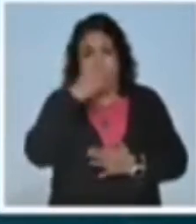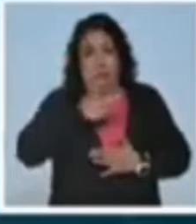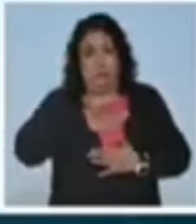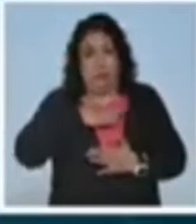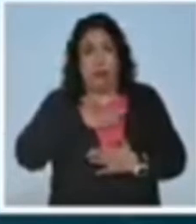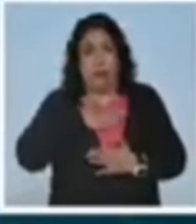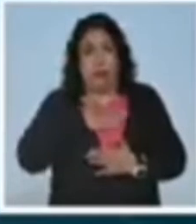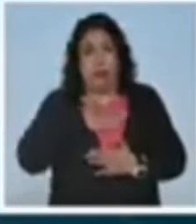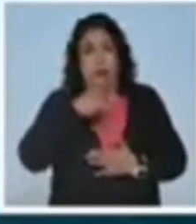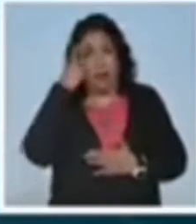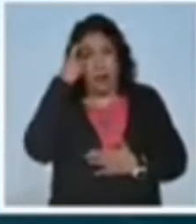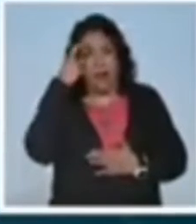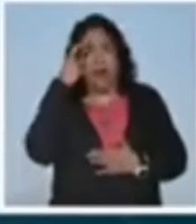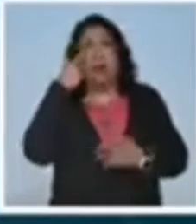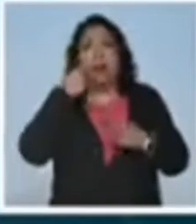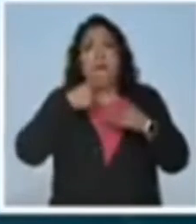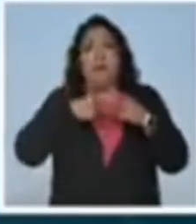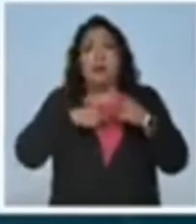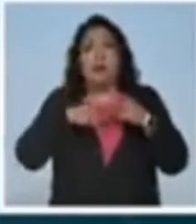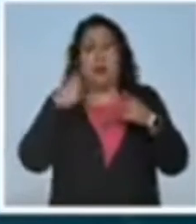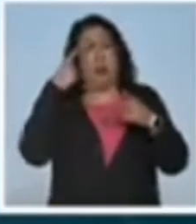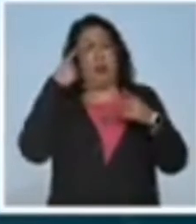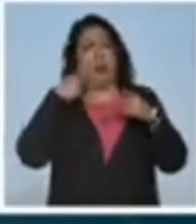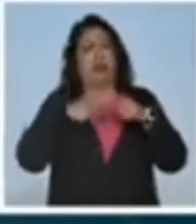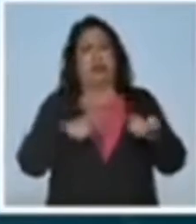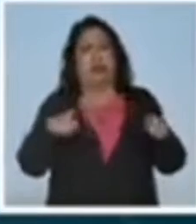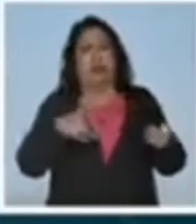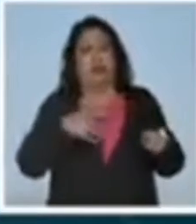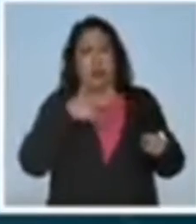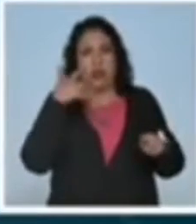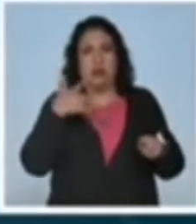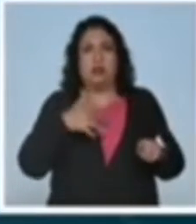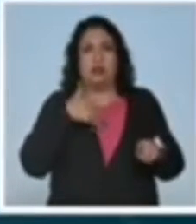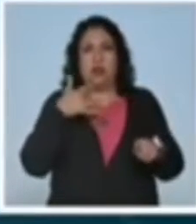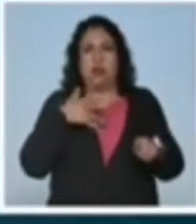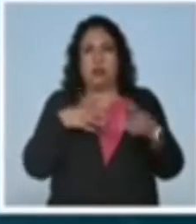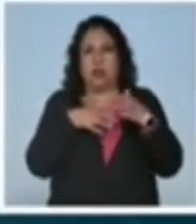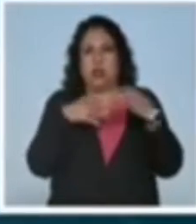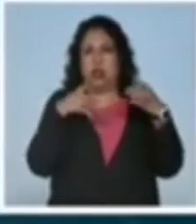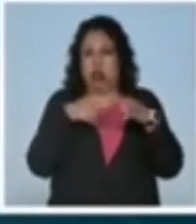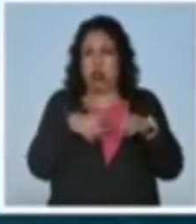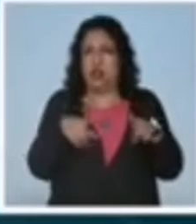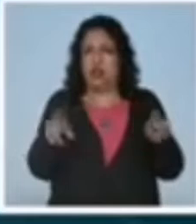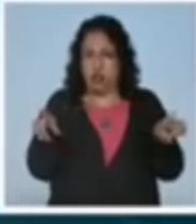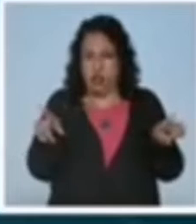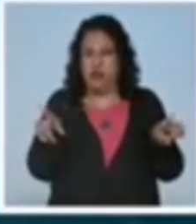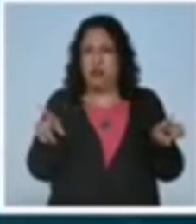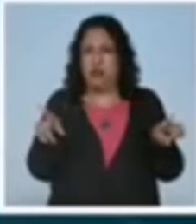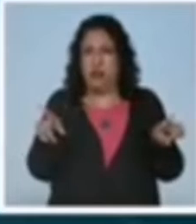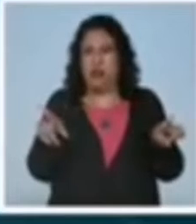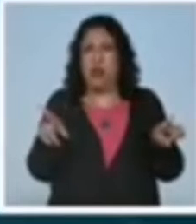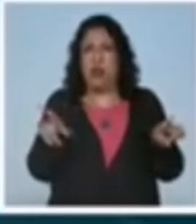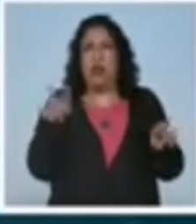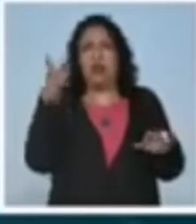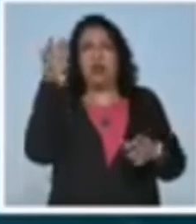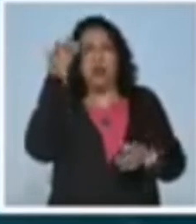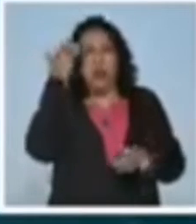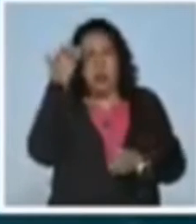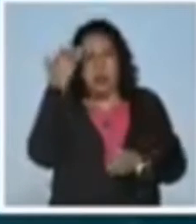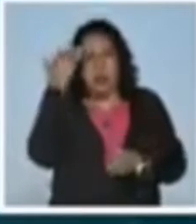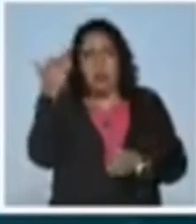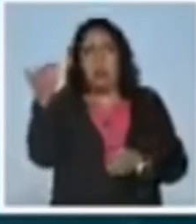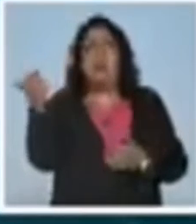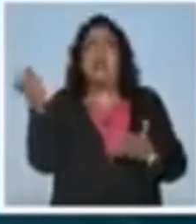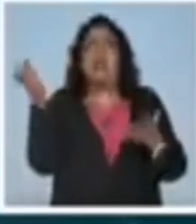Mi mente entró en un estado distinto, ¿no? Percibes las cosas de otra manera. El tiempo